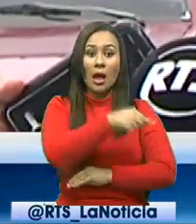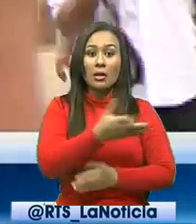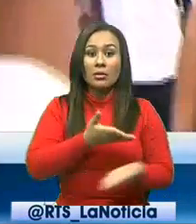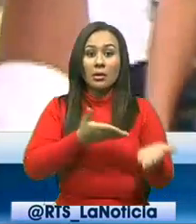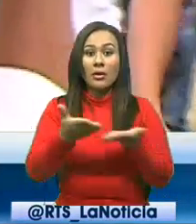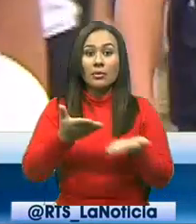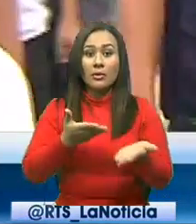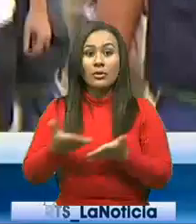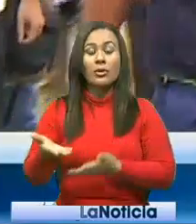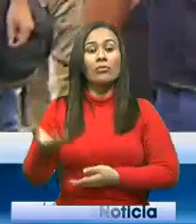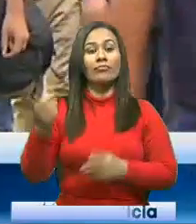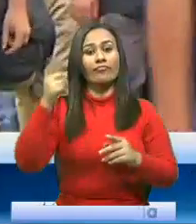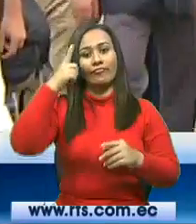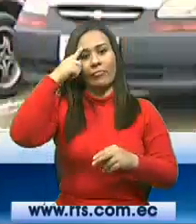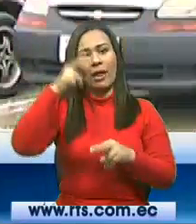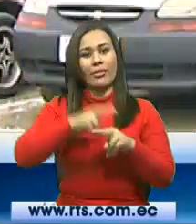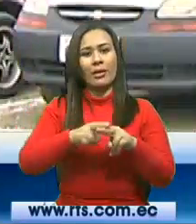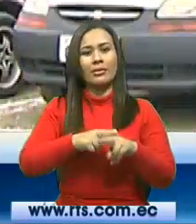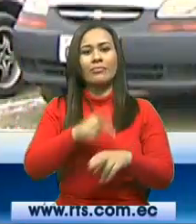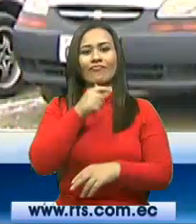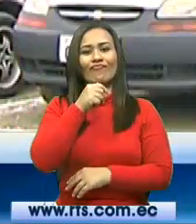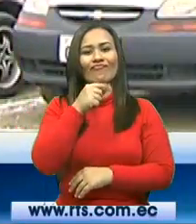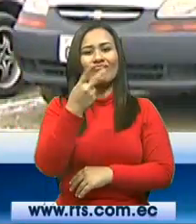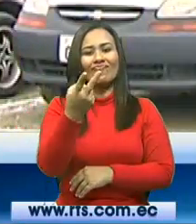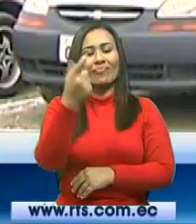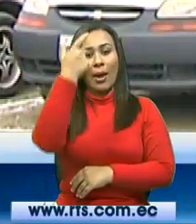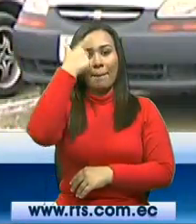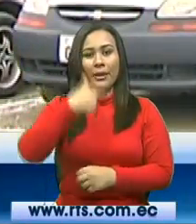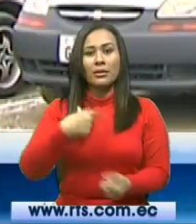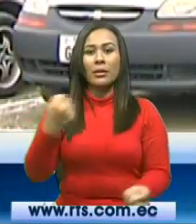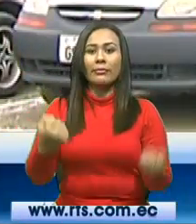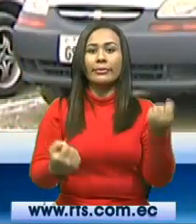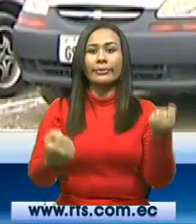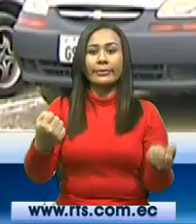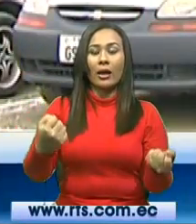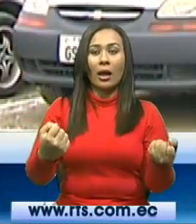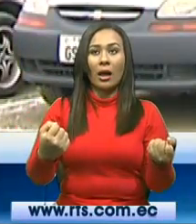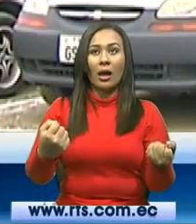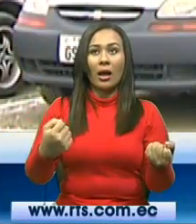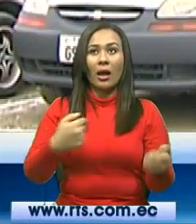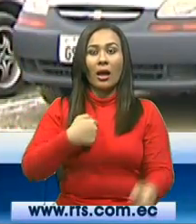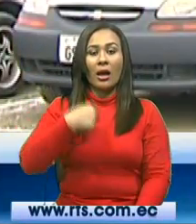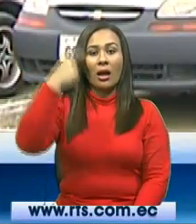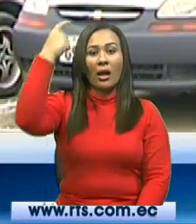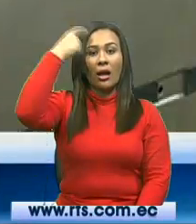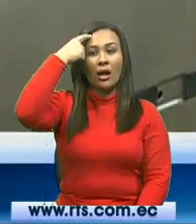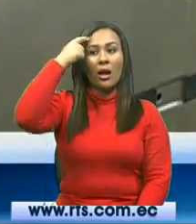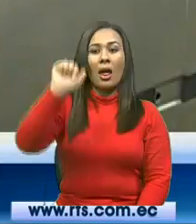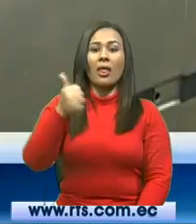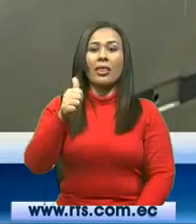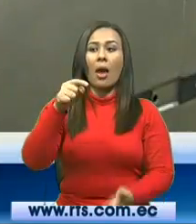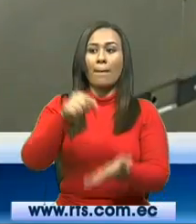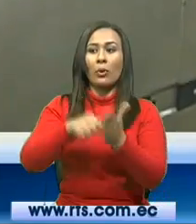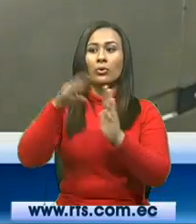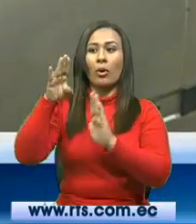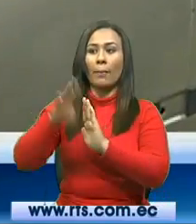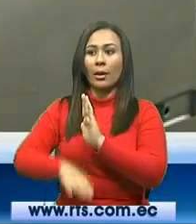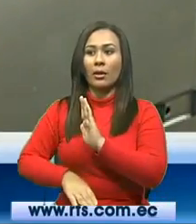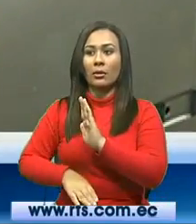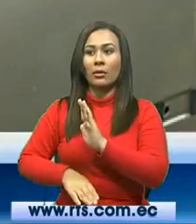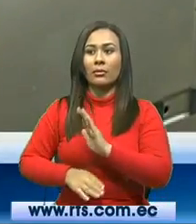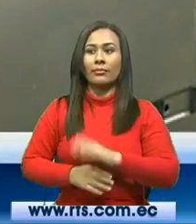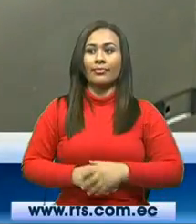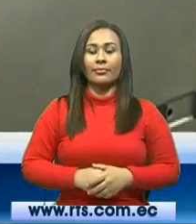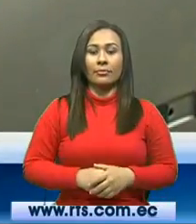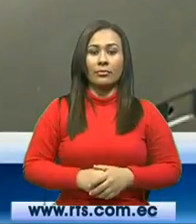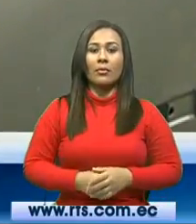público. Quien fue detectado en el operativo conduciendo estos vehículos tuvieron una reducción de 10 puntos en la licencia de conducir